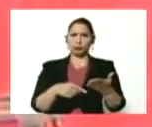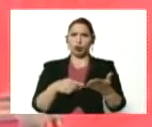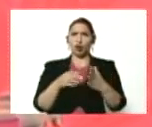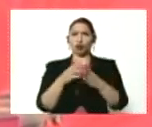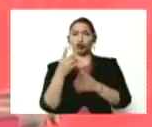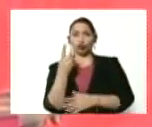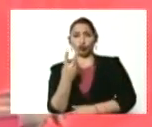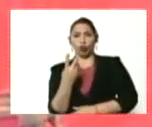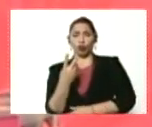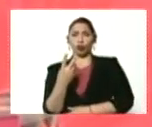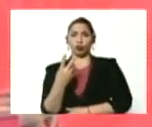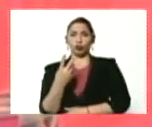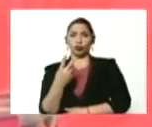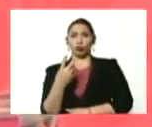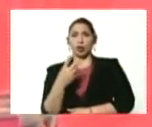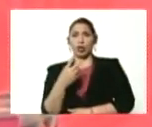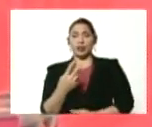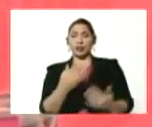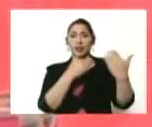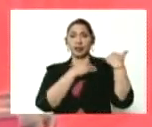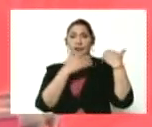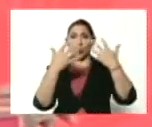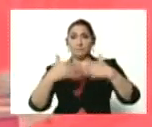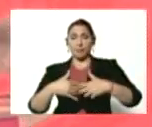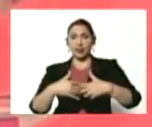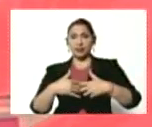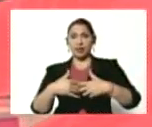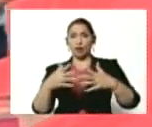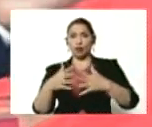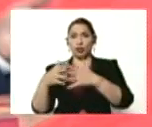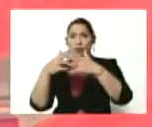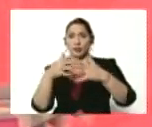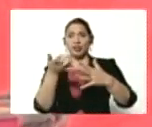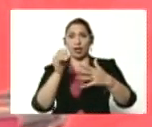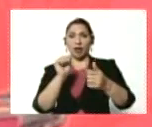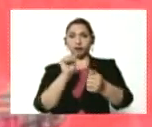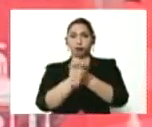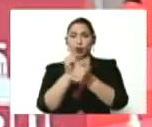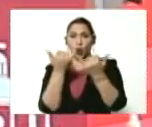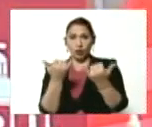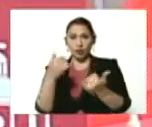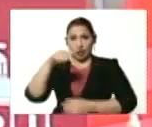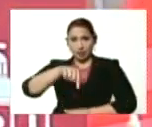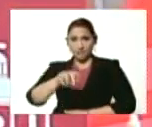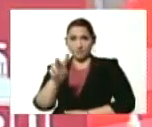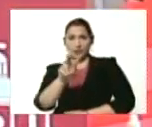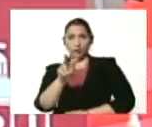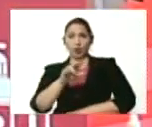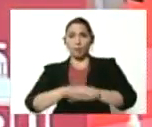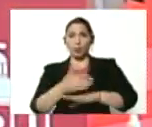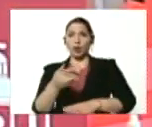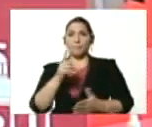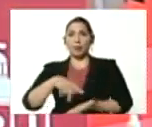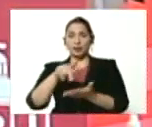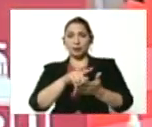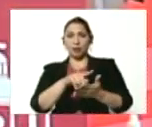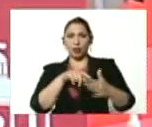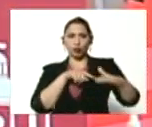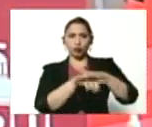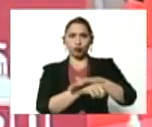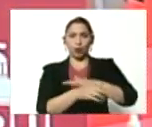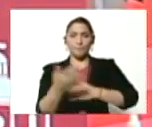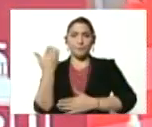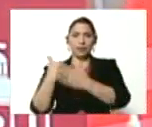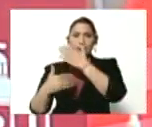dos de los directivos de Silvercorp están detenidos actualmente en Venezuela porque participaron en la incursión del